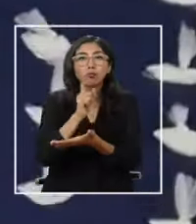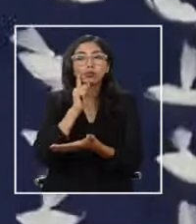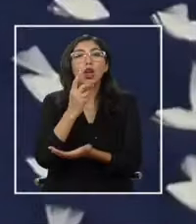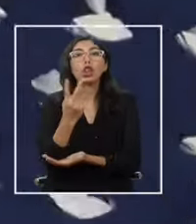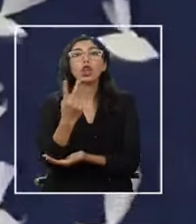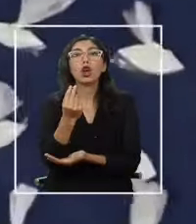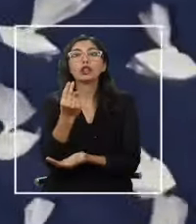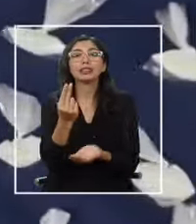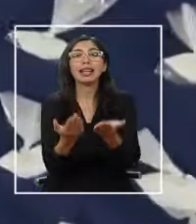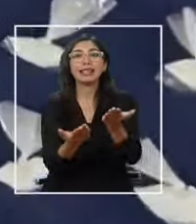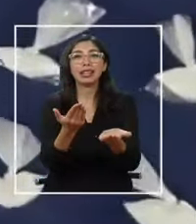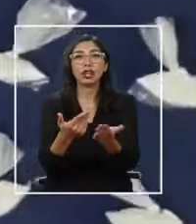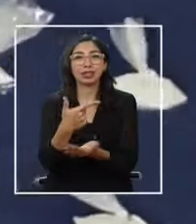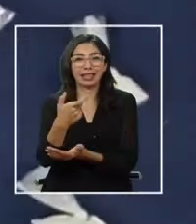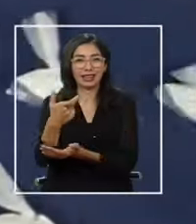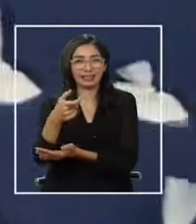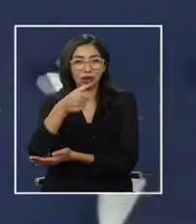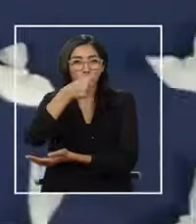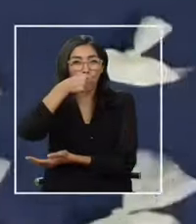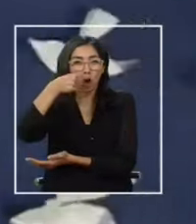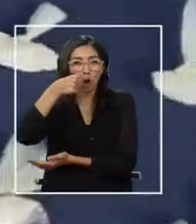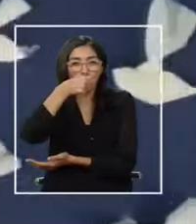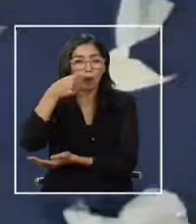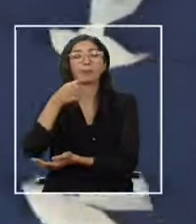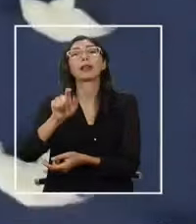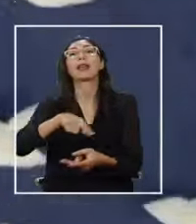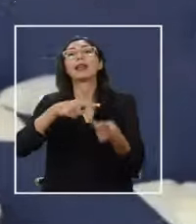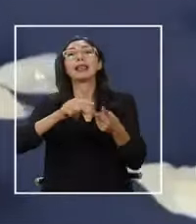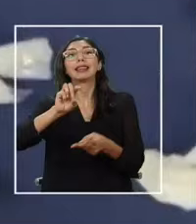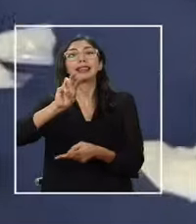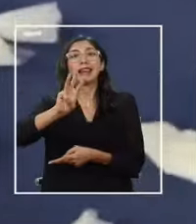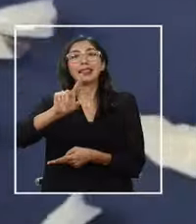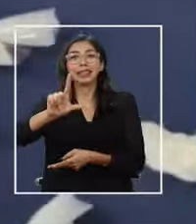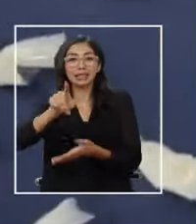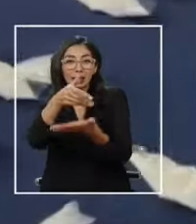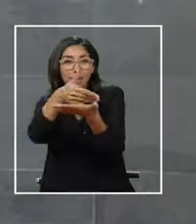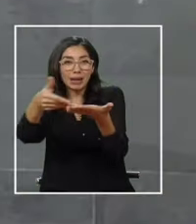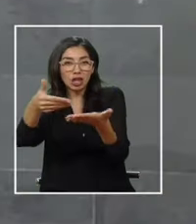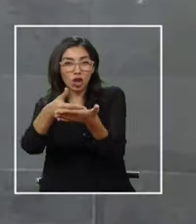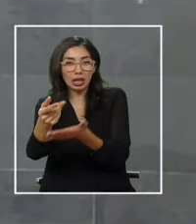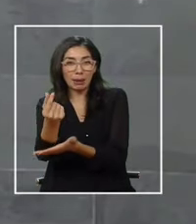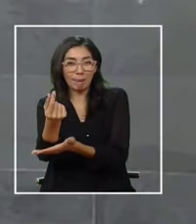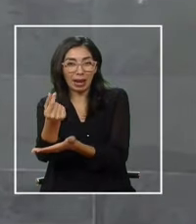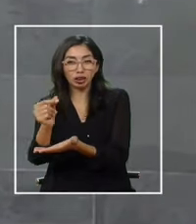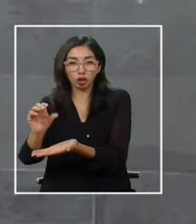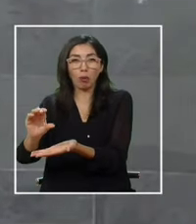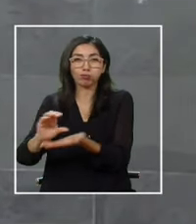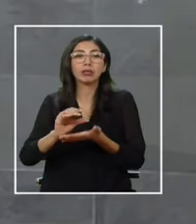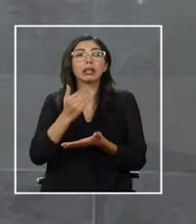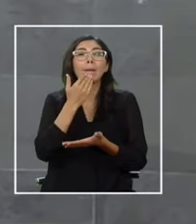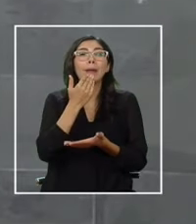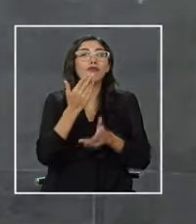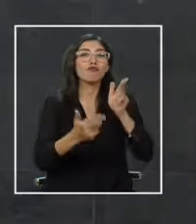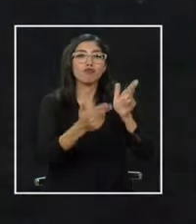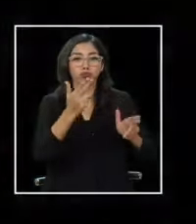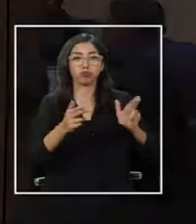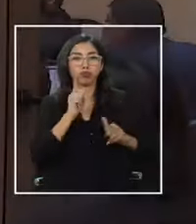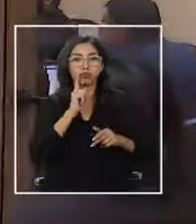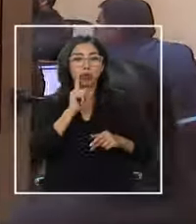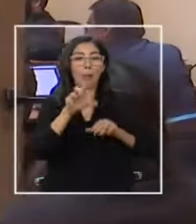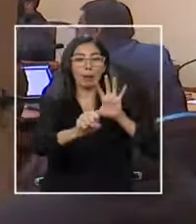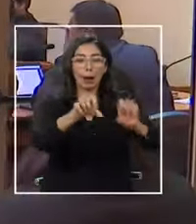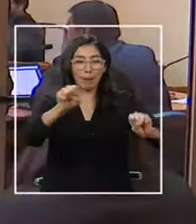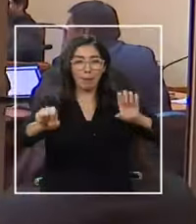12 kilos 700 de clorhidrato cocaína, 37 millones en efectivo y armas de fuego adaptadas para el disparo.